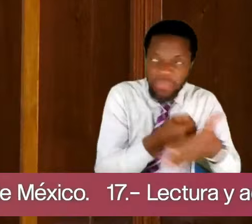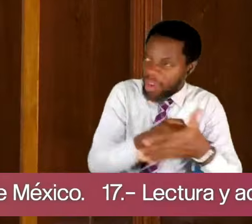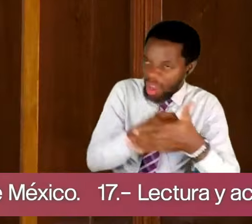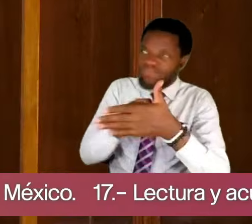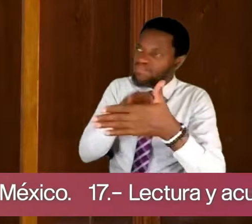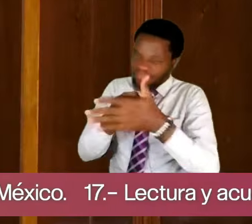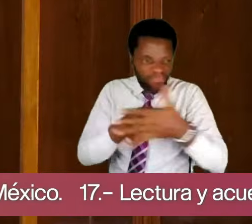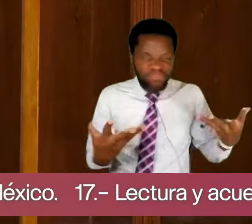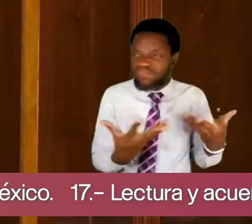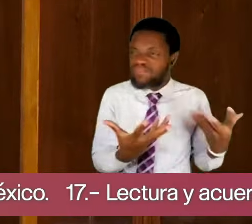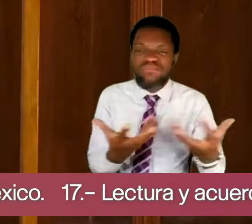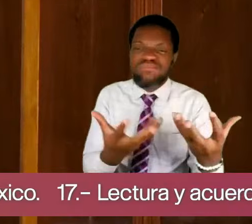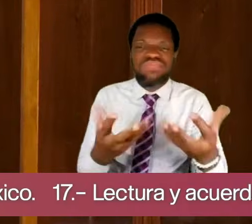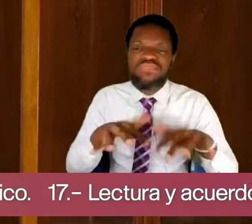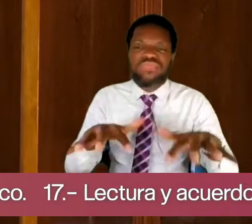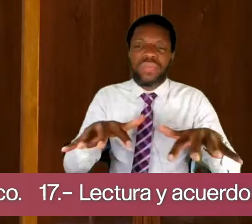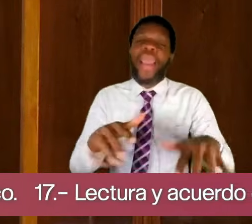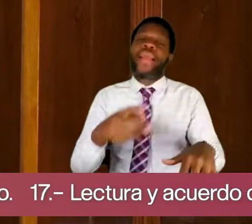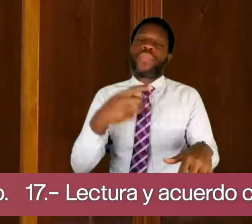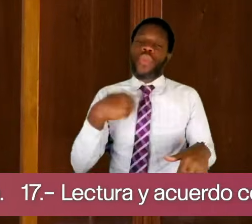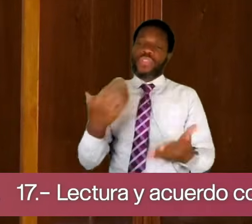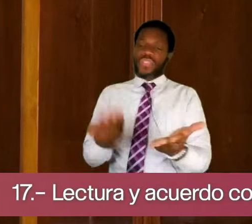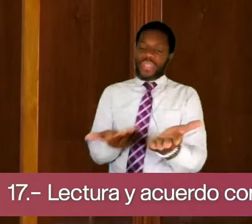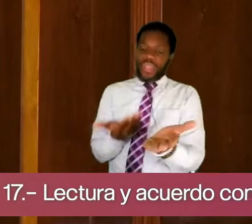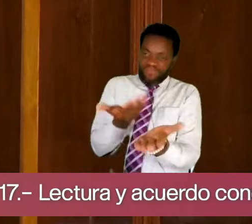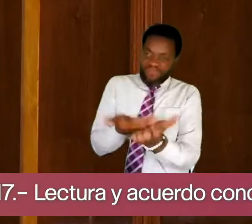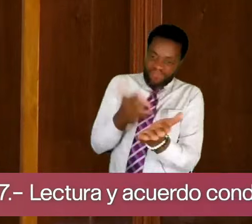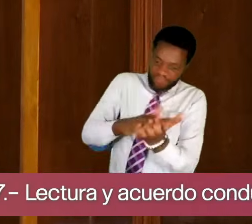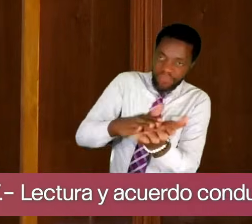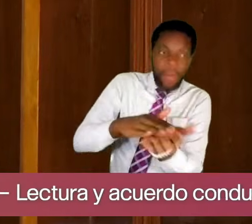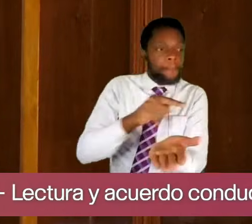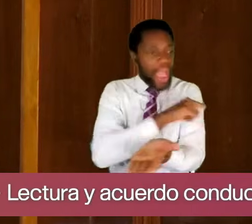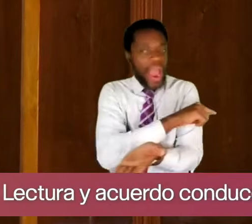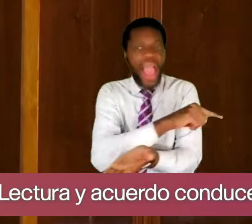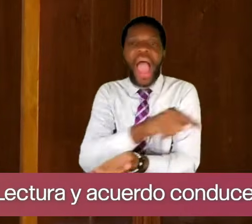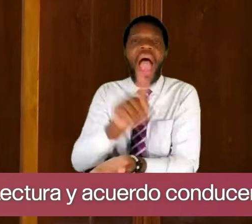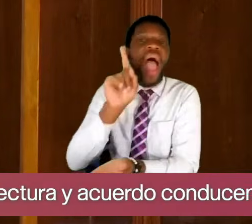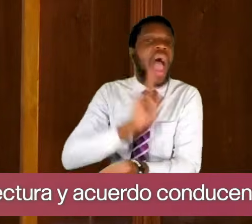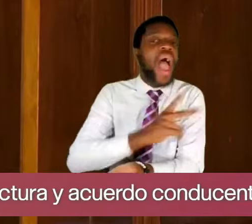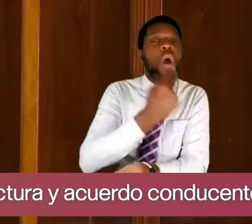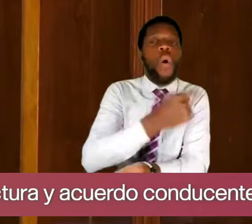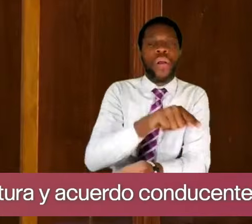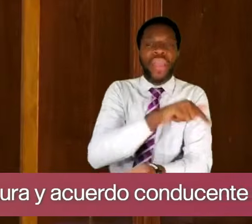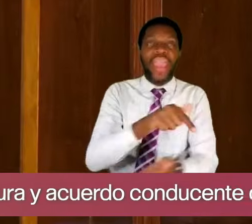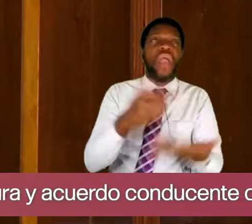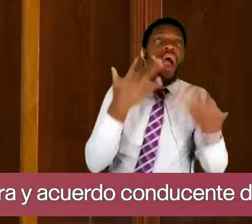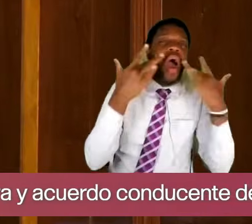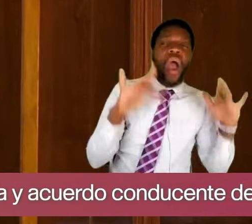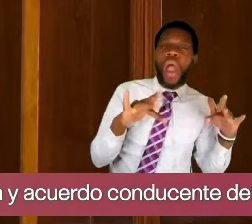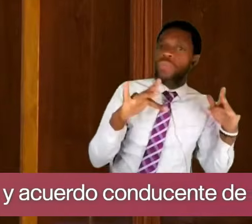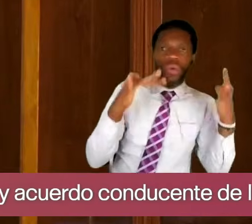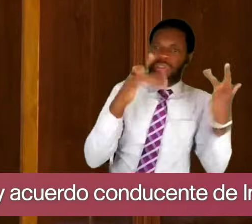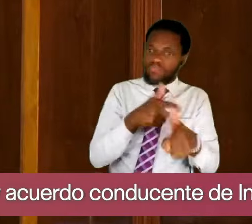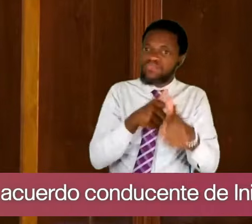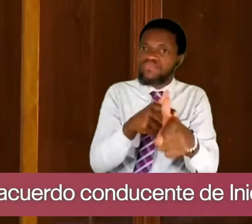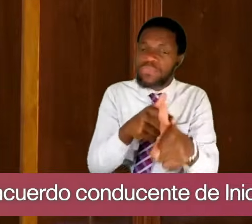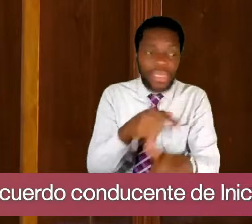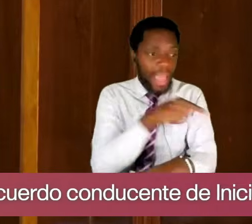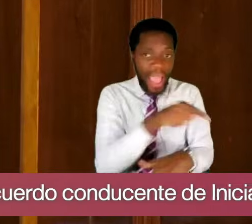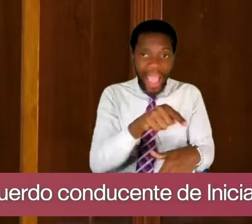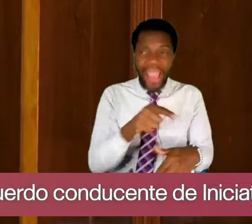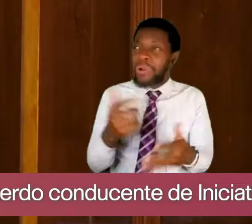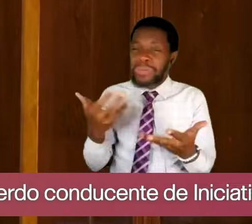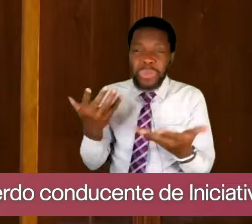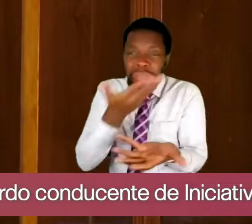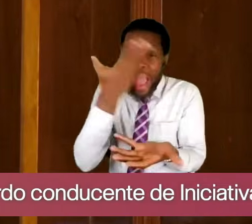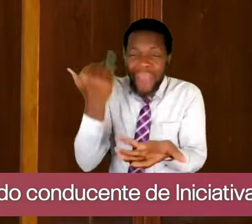iniciativa es para ellas y ellos, para quienes no se rindieron, para quienes aprendieron de leyes